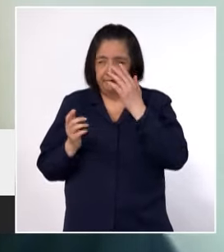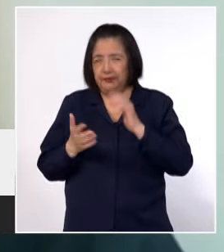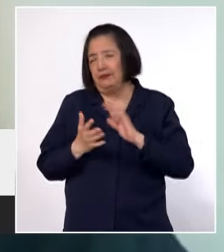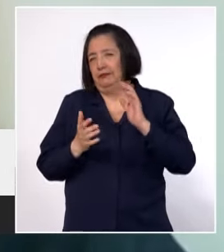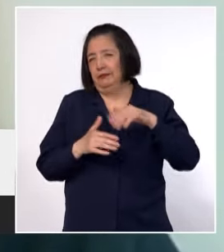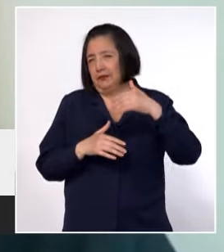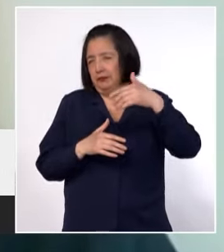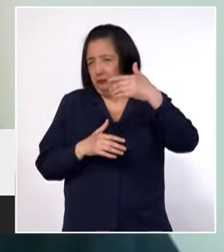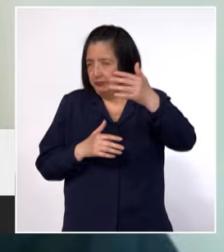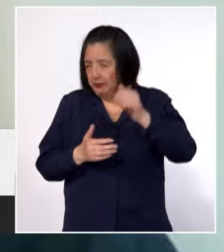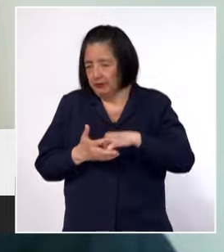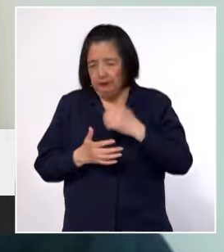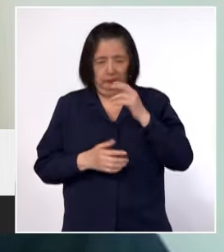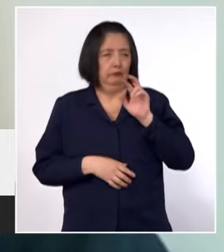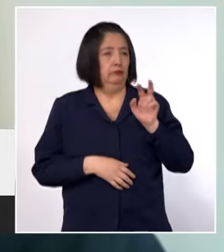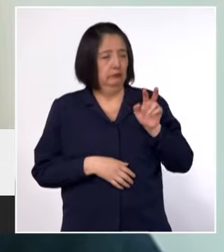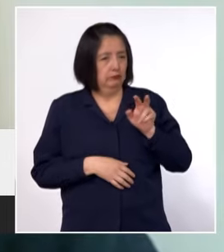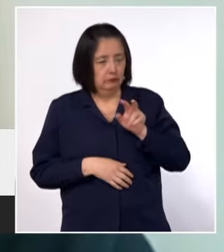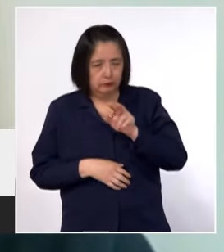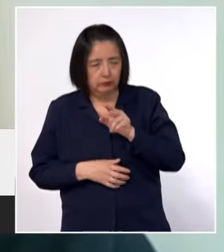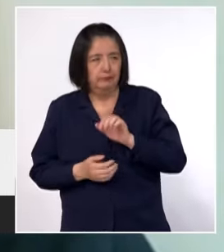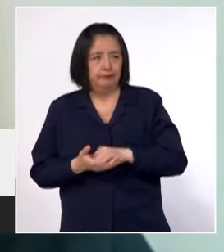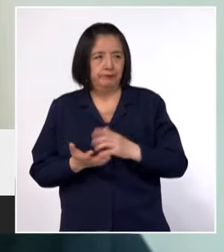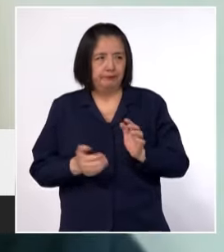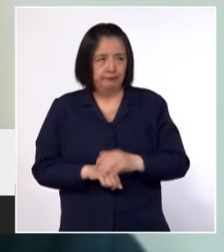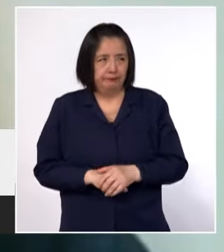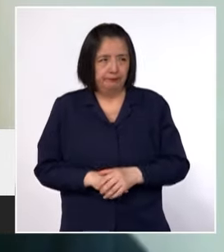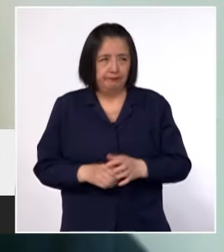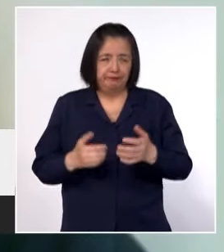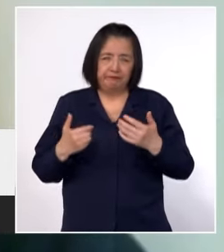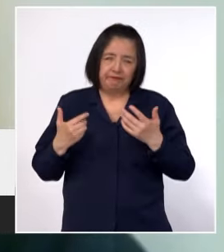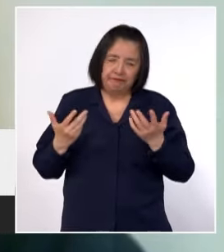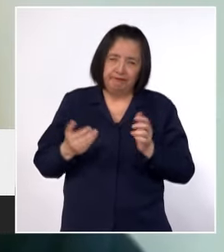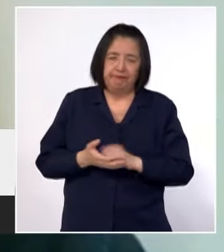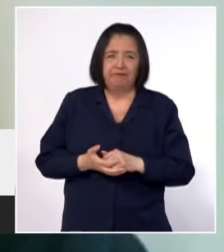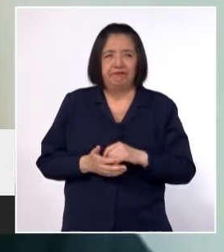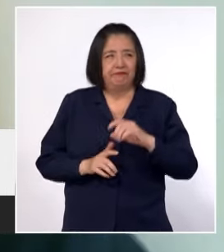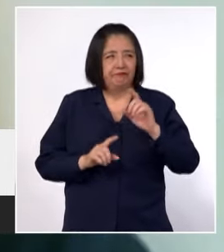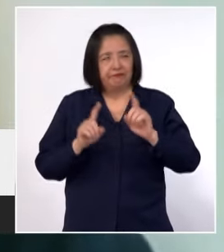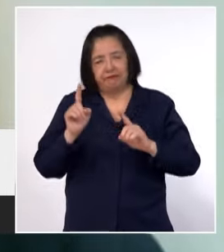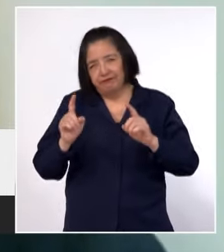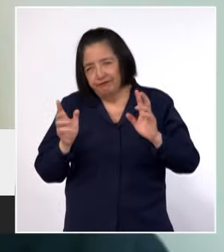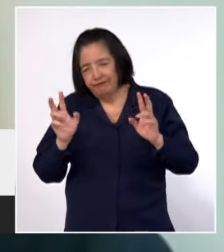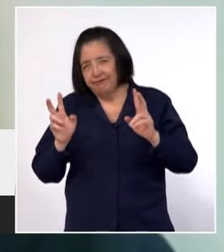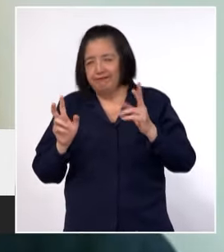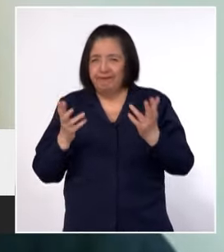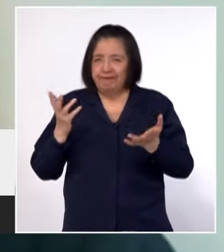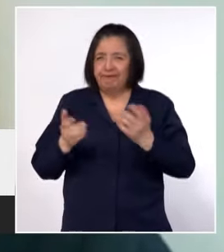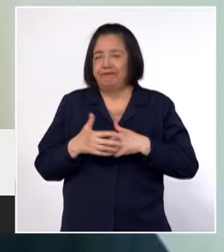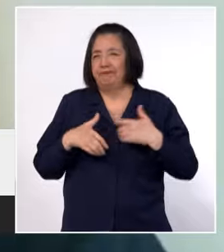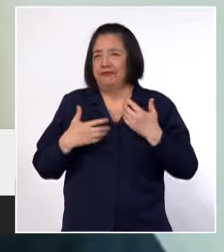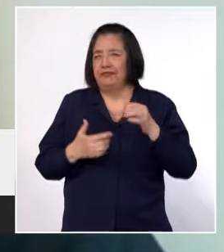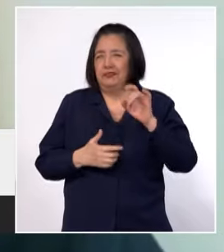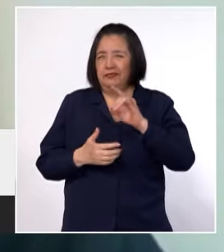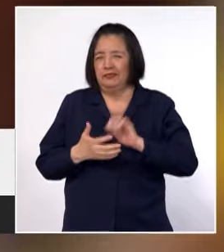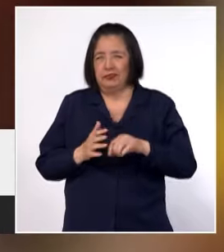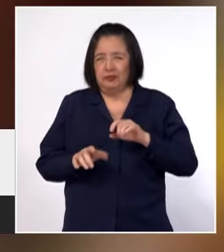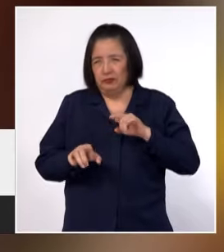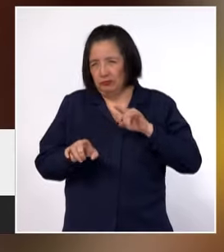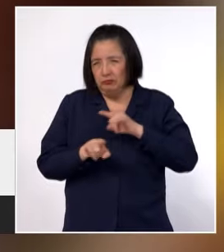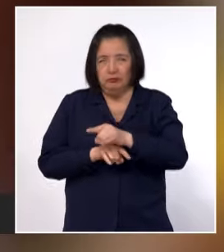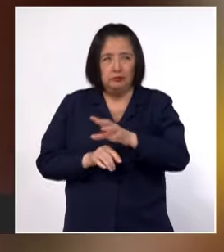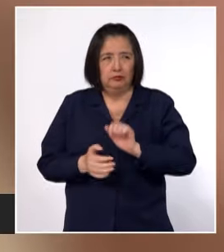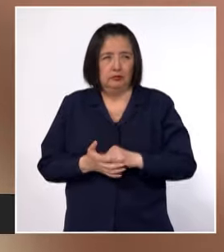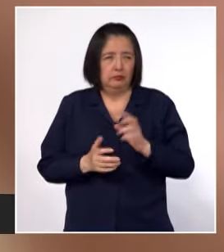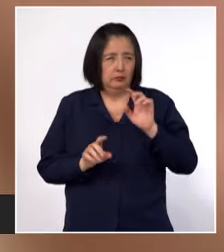mucho más adelante. Y al enterarse tiene pues algunos temas que pueden ser usados incluso como bullying.